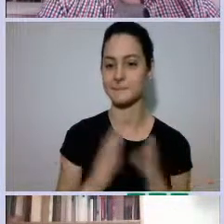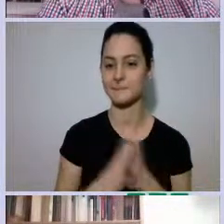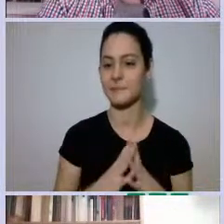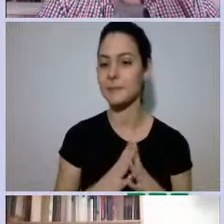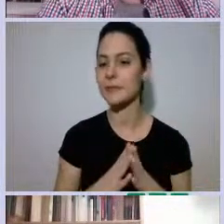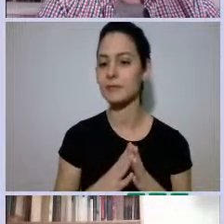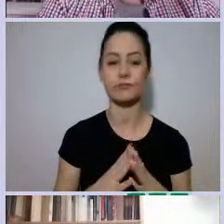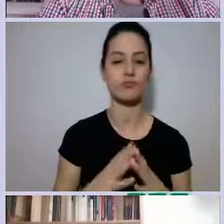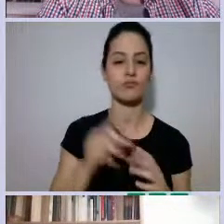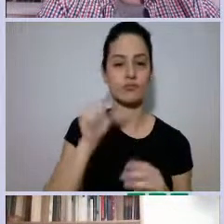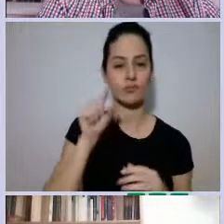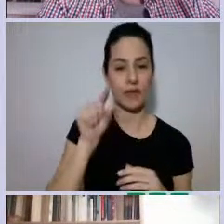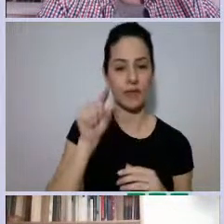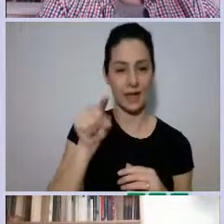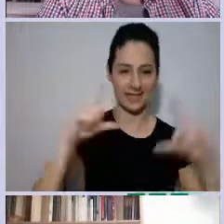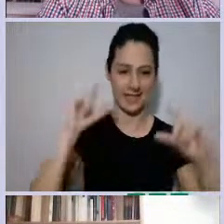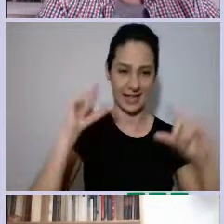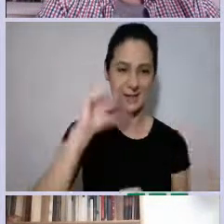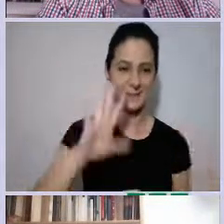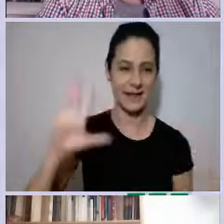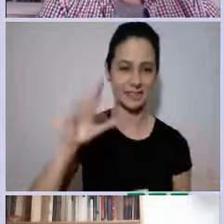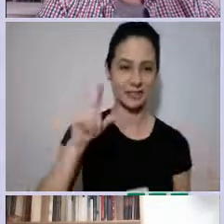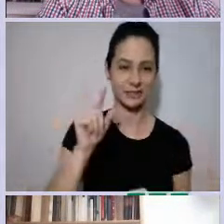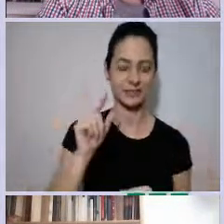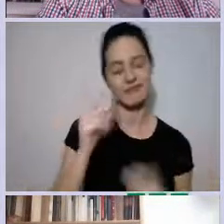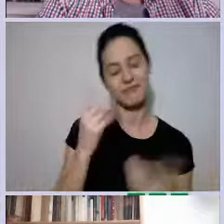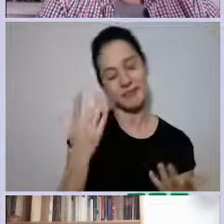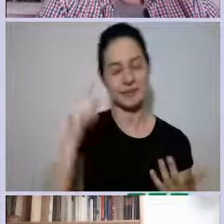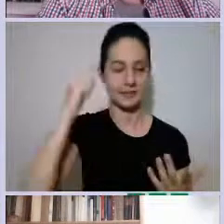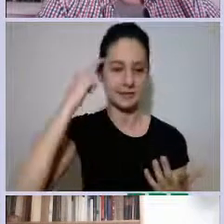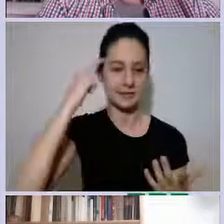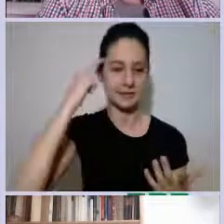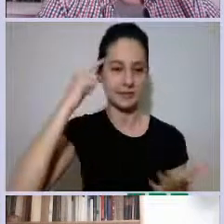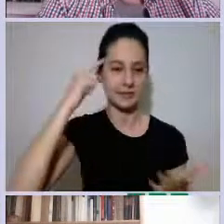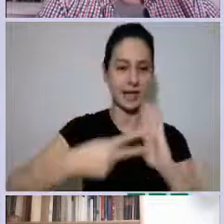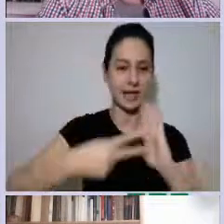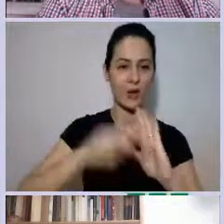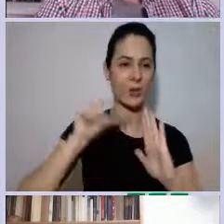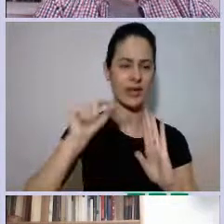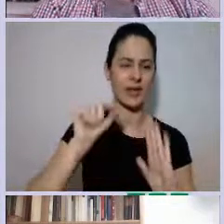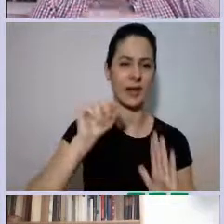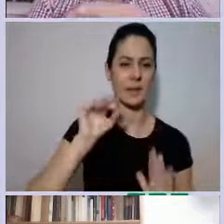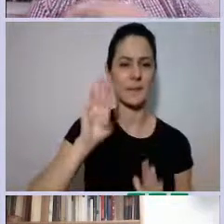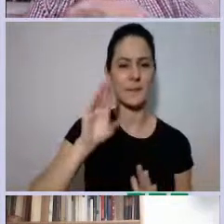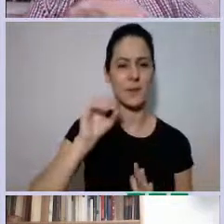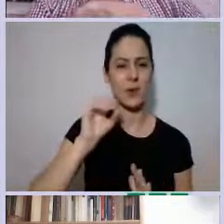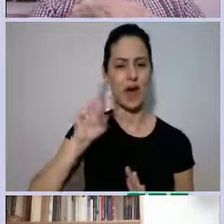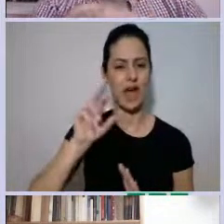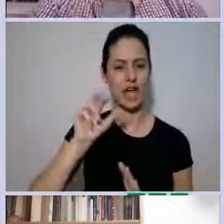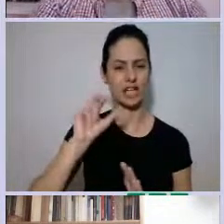esta representación, esta idea de que la borrachera era algo,